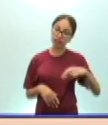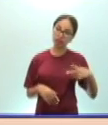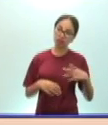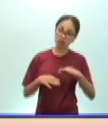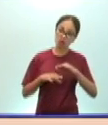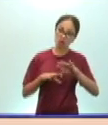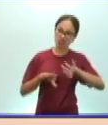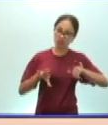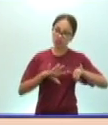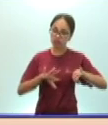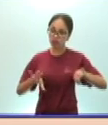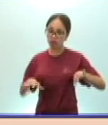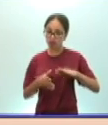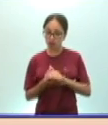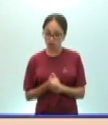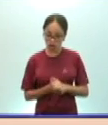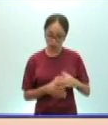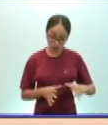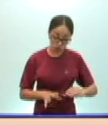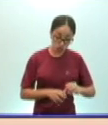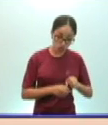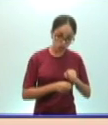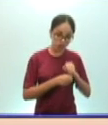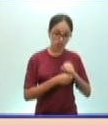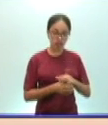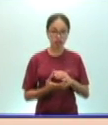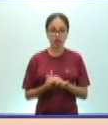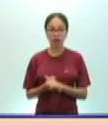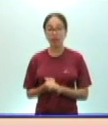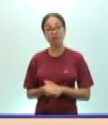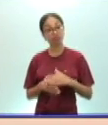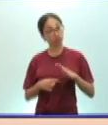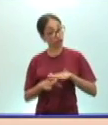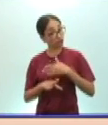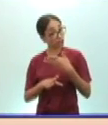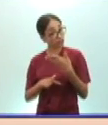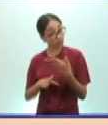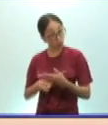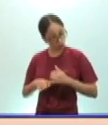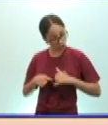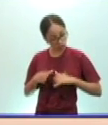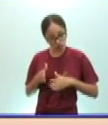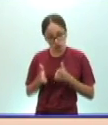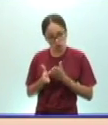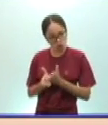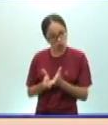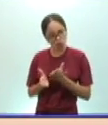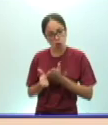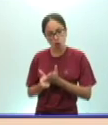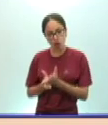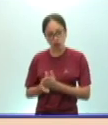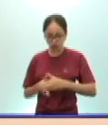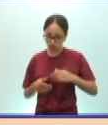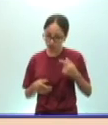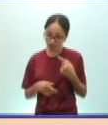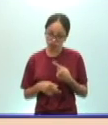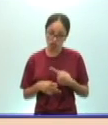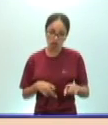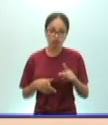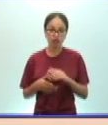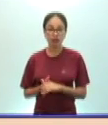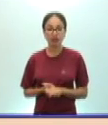la parte de la mezcla que se recoge, y posteriormente ahí mismo continúo poniendo la otra operación que le